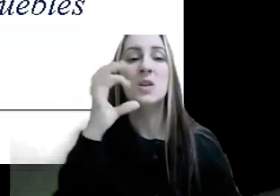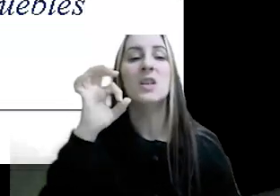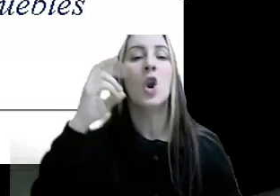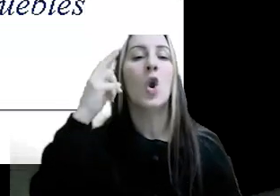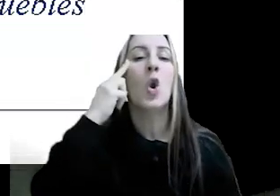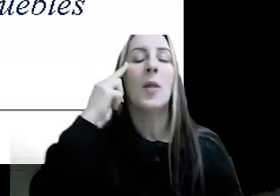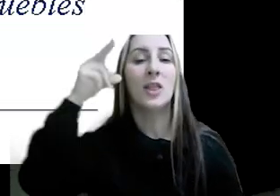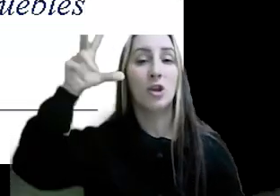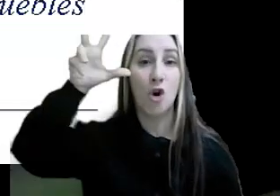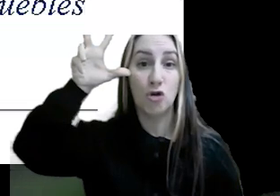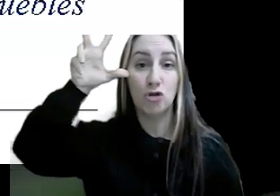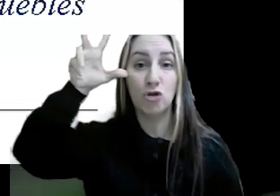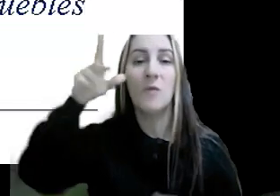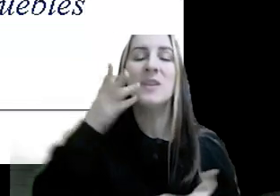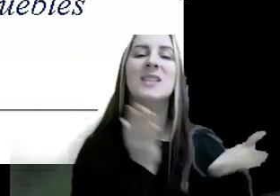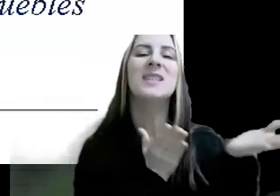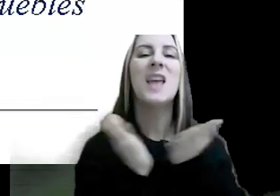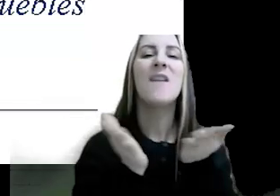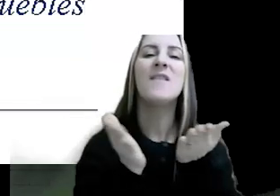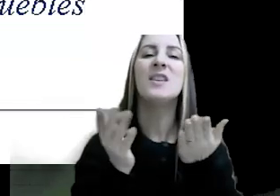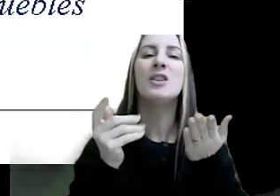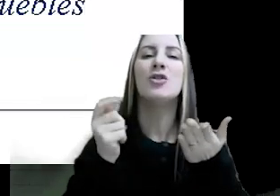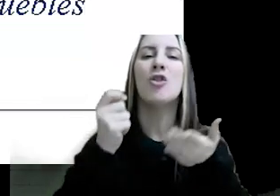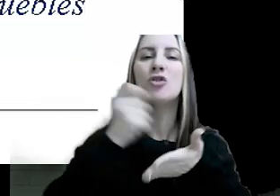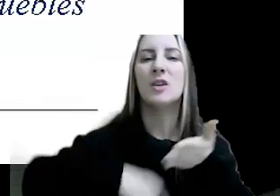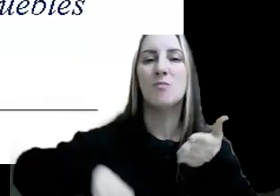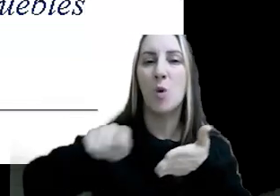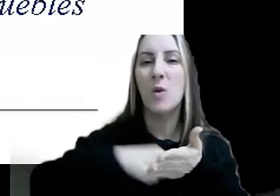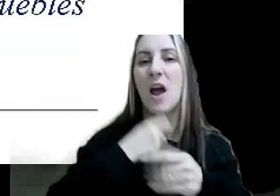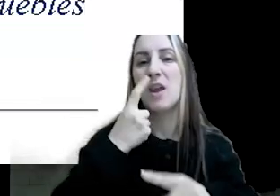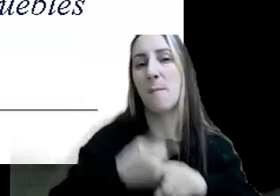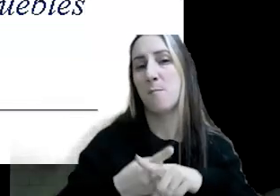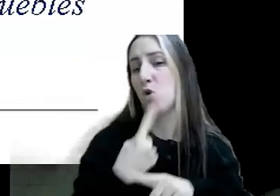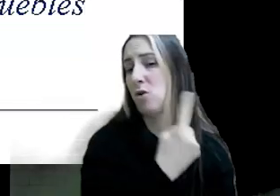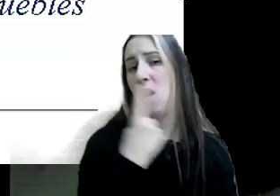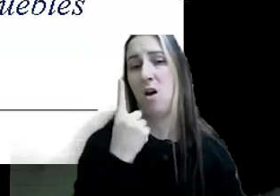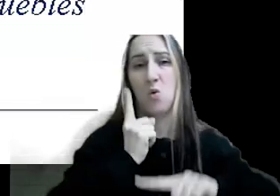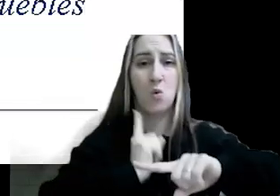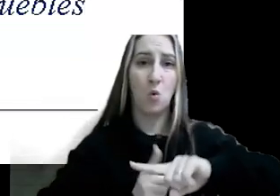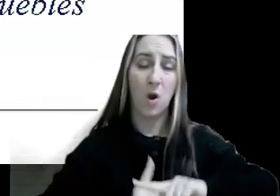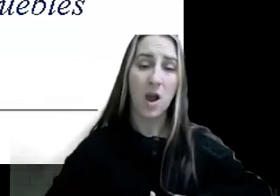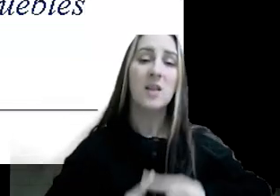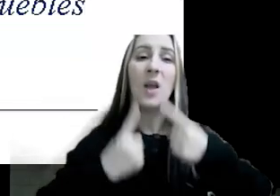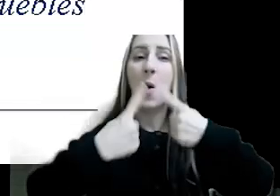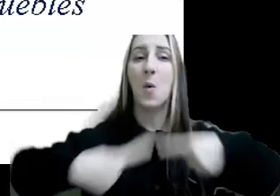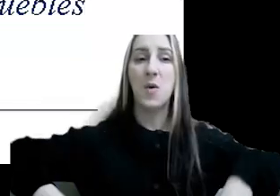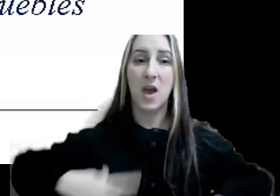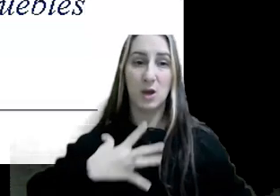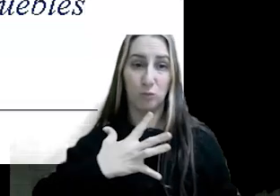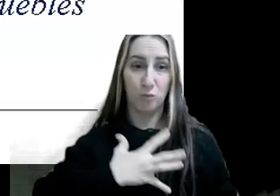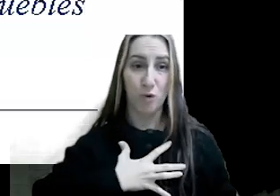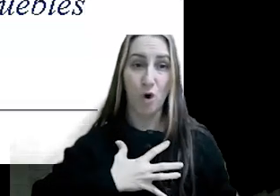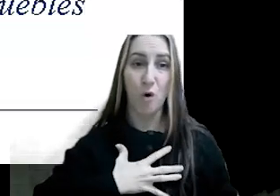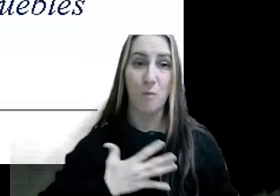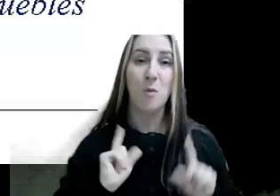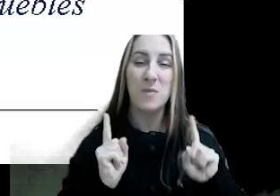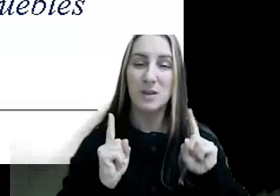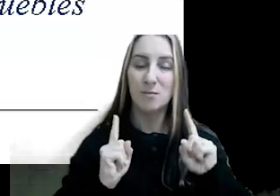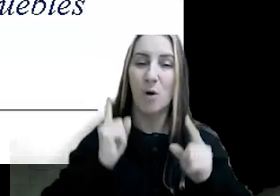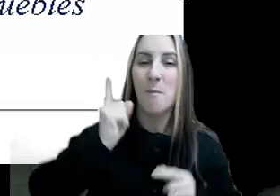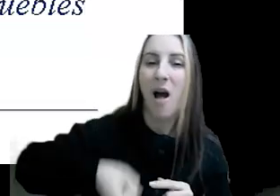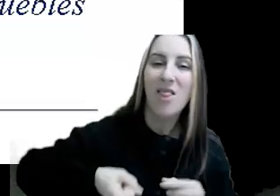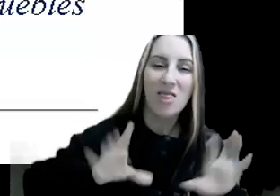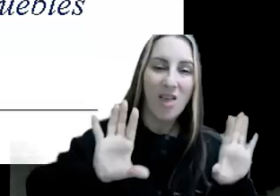681-098, servicios inmobiliarios realizados por cuenta propia, con bienes propios, según el clasificador.